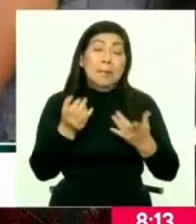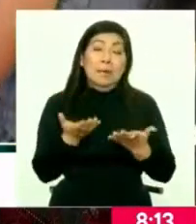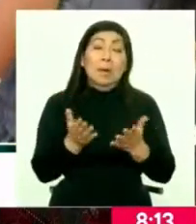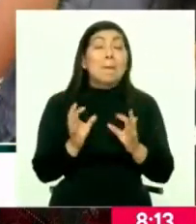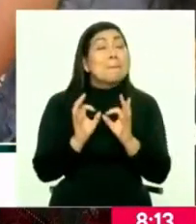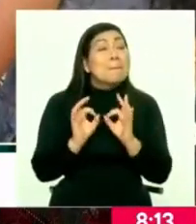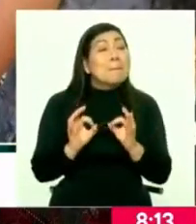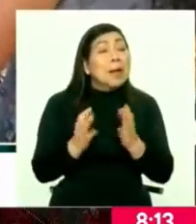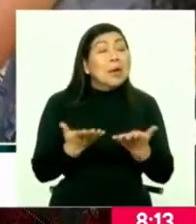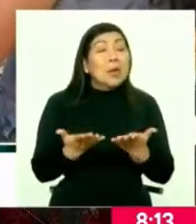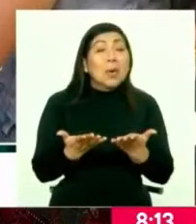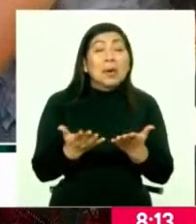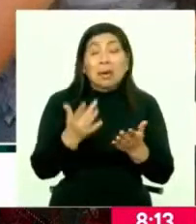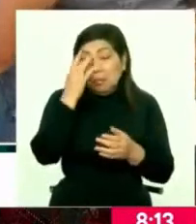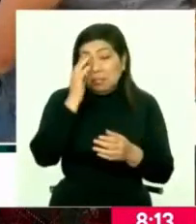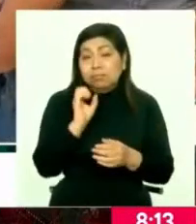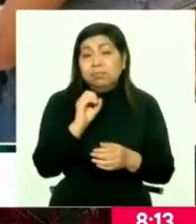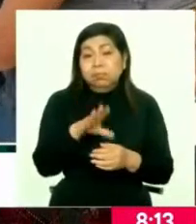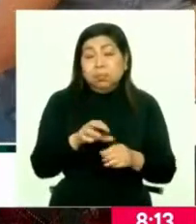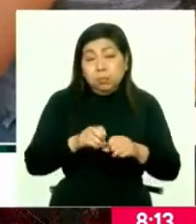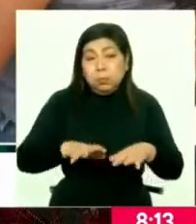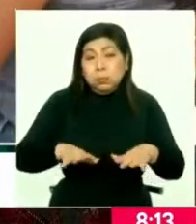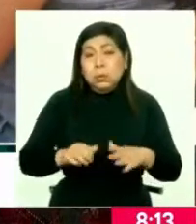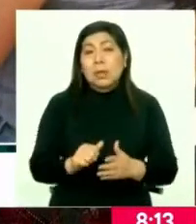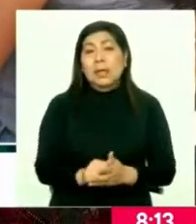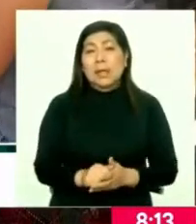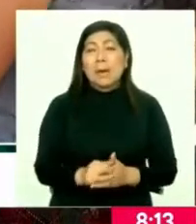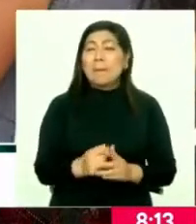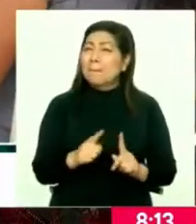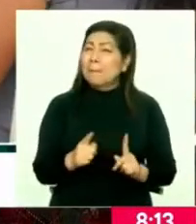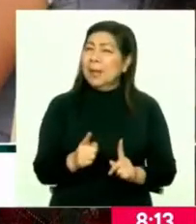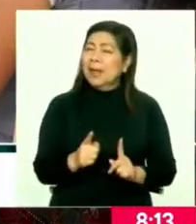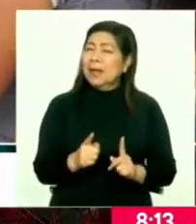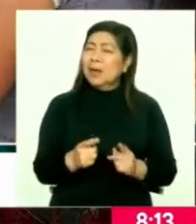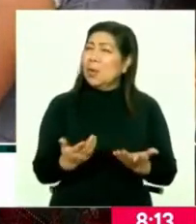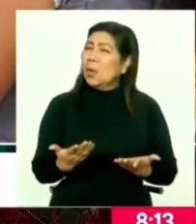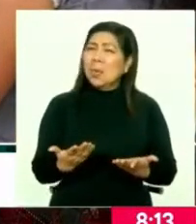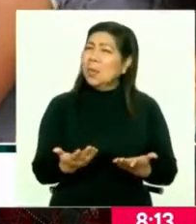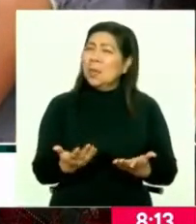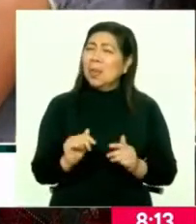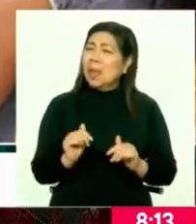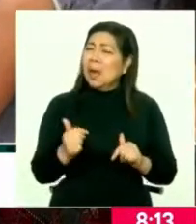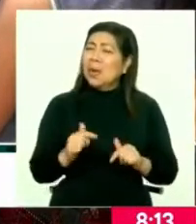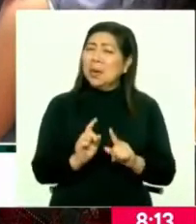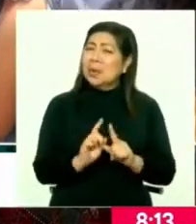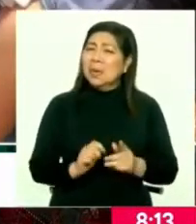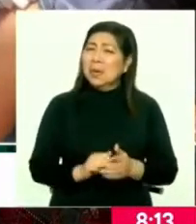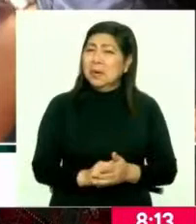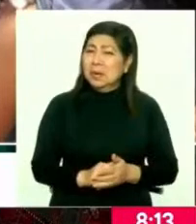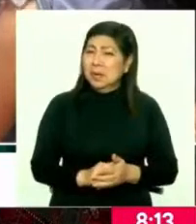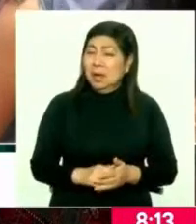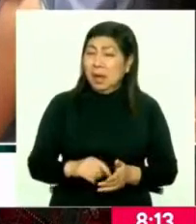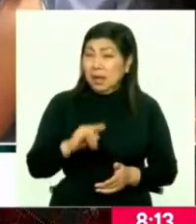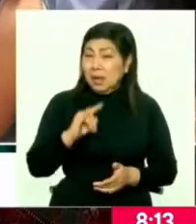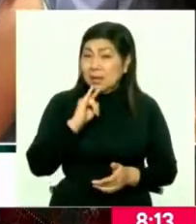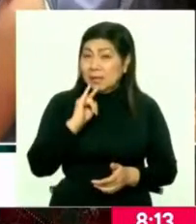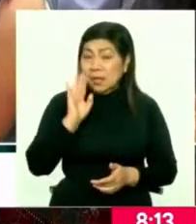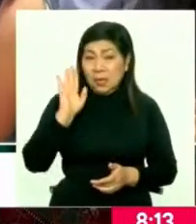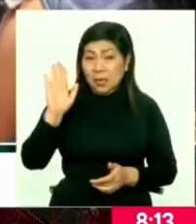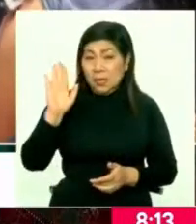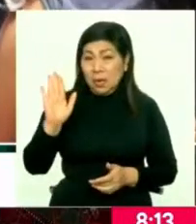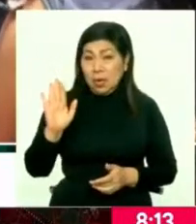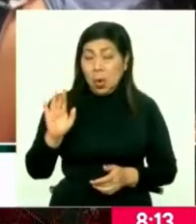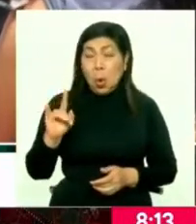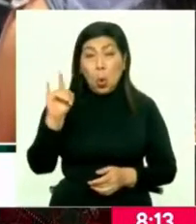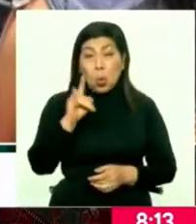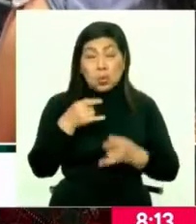el riesgo de que terminen contagiados masivamente, pero pareciera que eso no está sucediendo. Entiendo que en Estados Unidos el